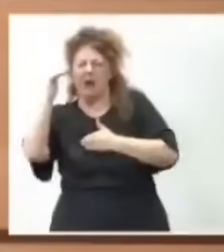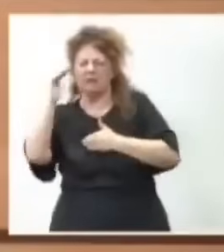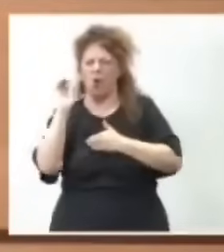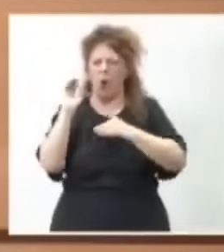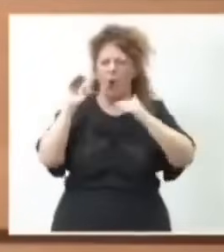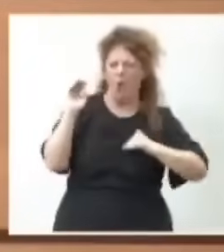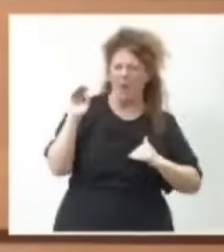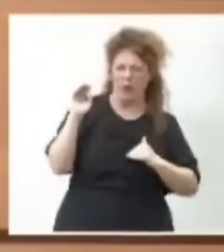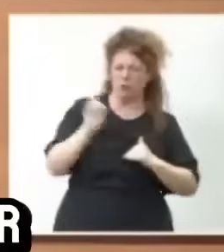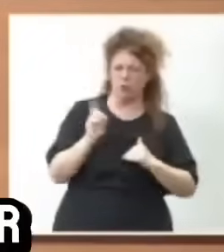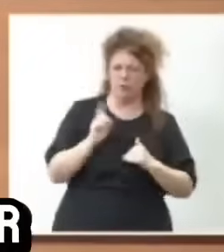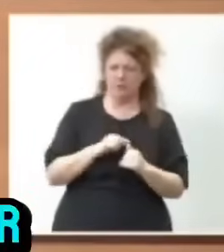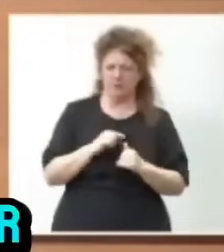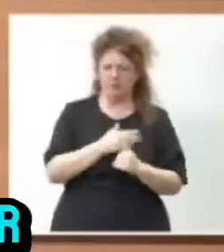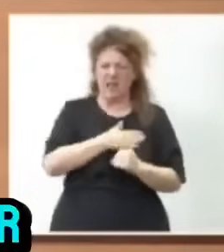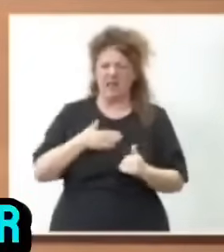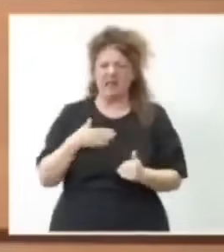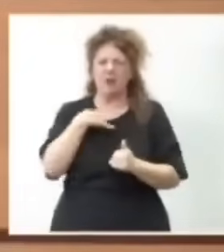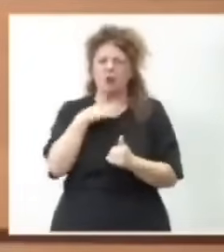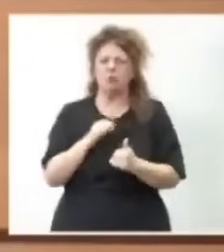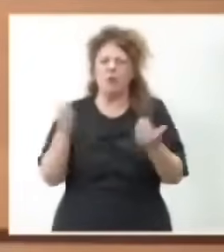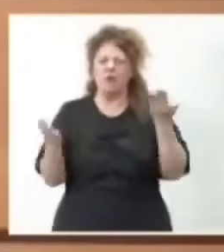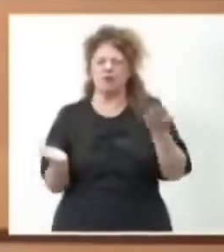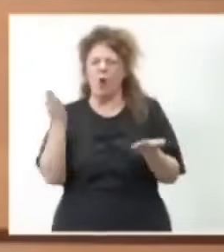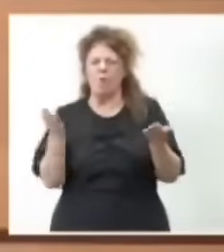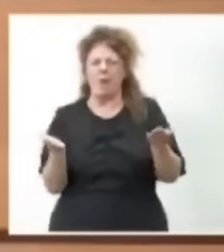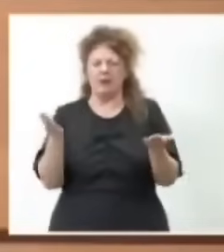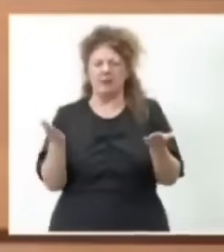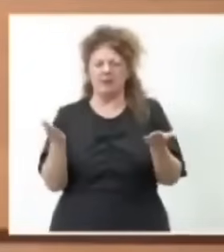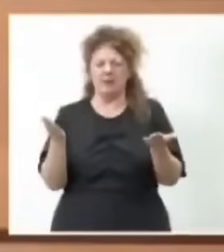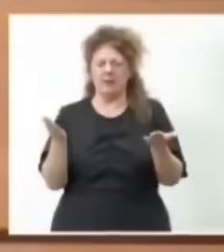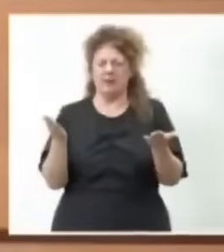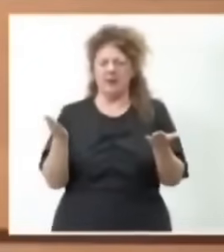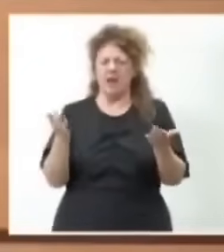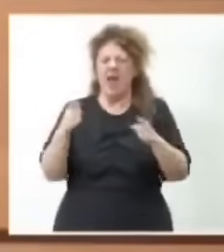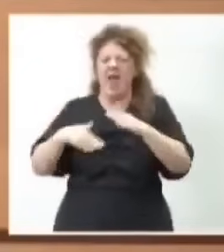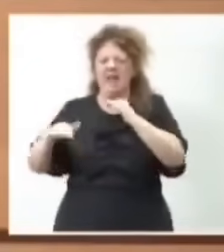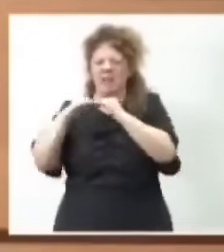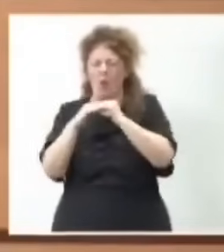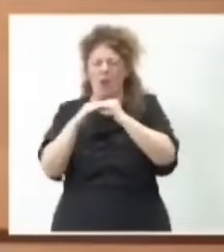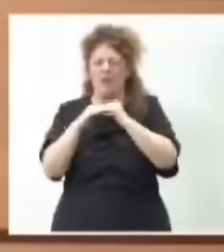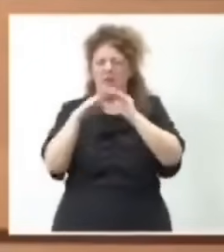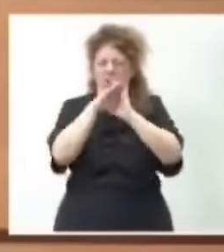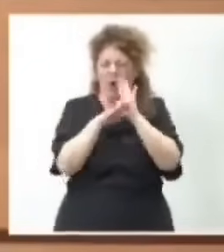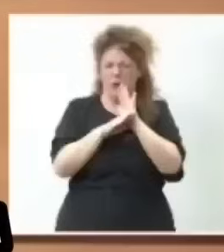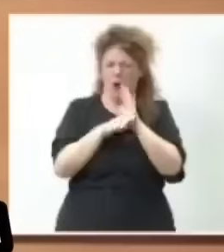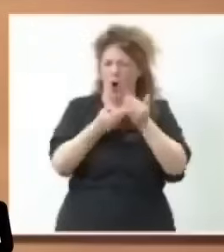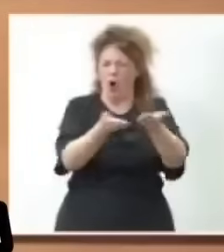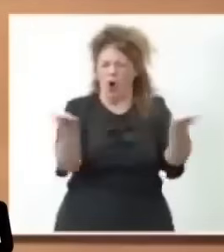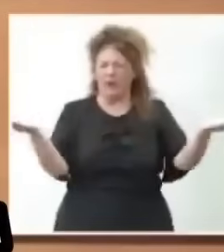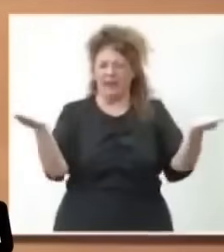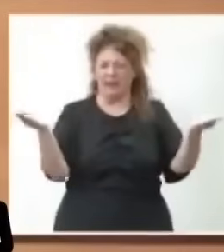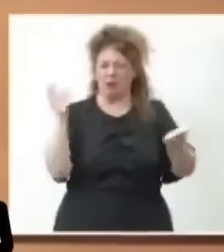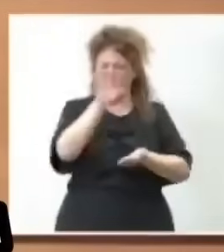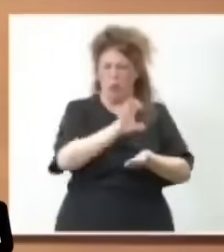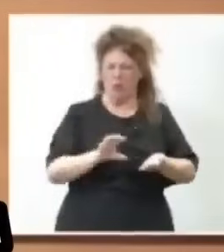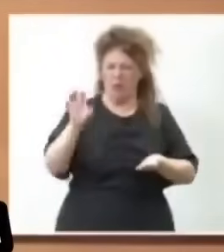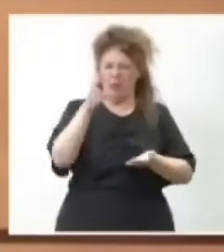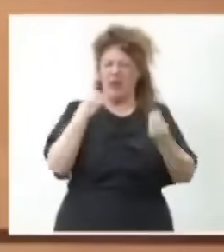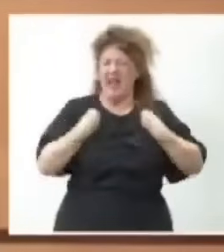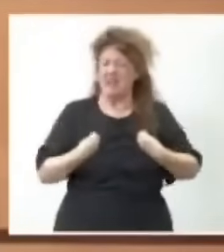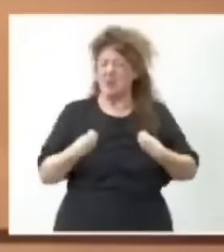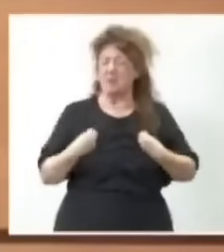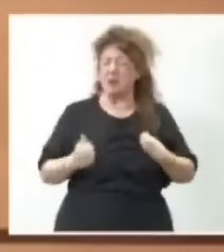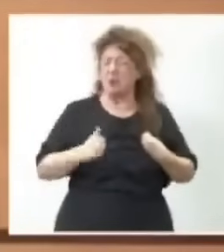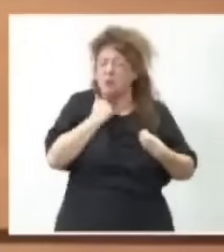ser menos que nadie. Queremos poder competir en igualdad de condiciones con el resto de las comunidades y queremos tener las mismas posibilidades, señoría,